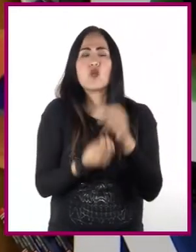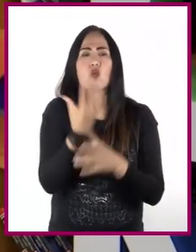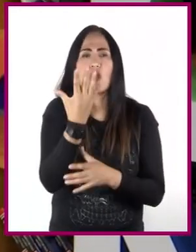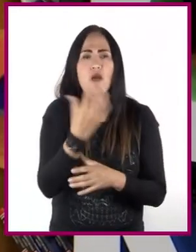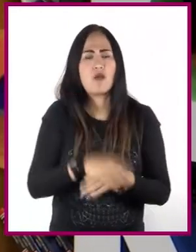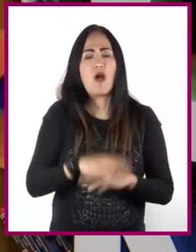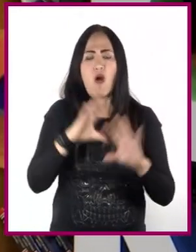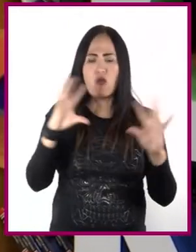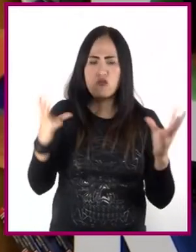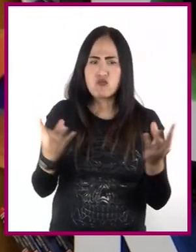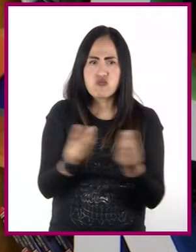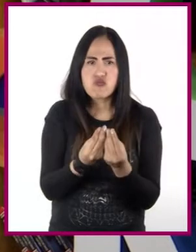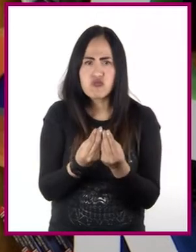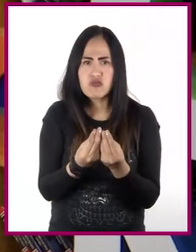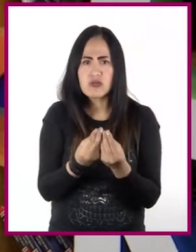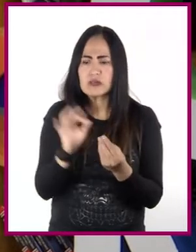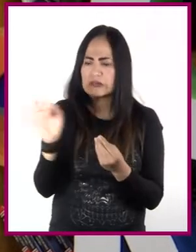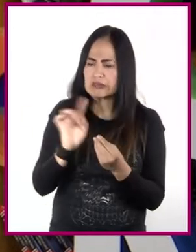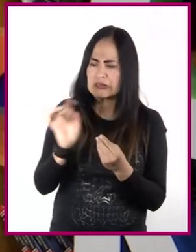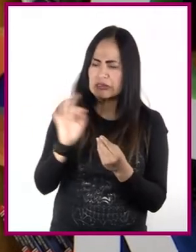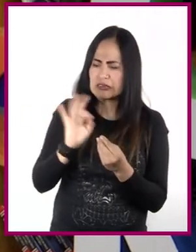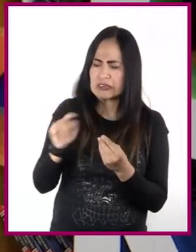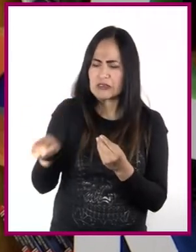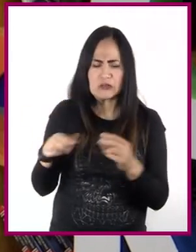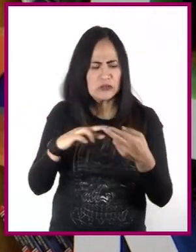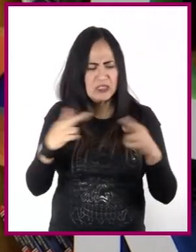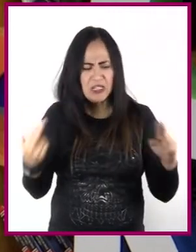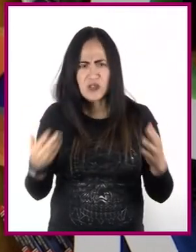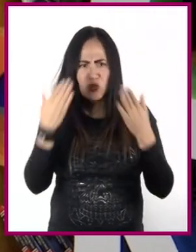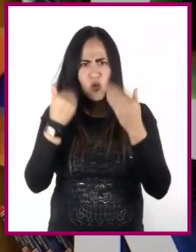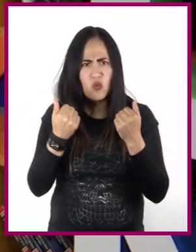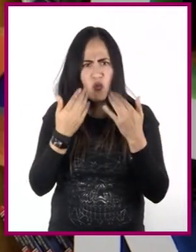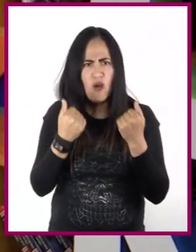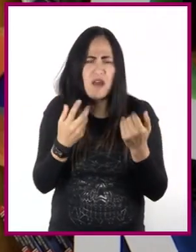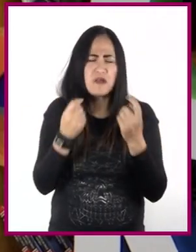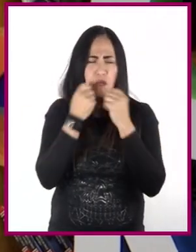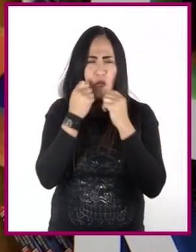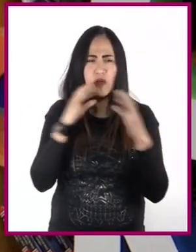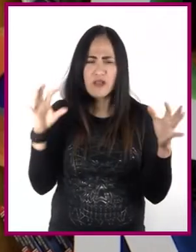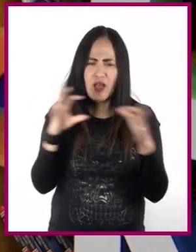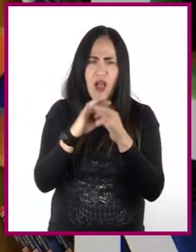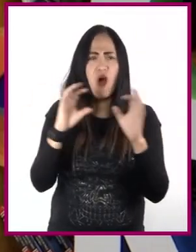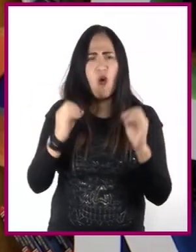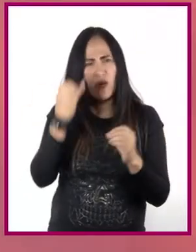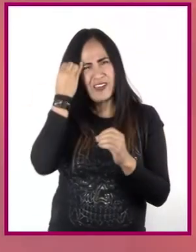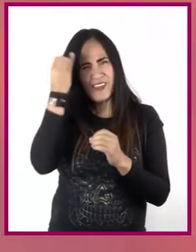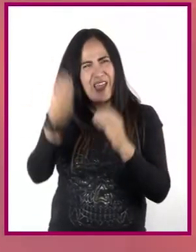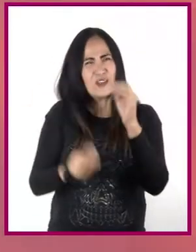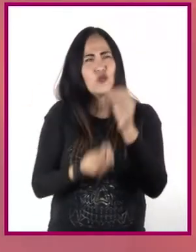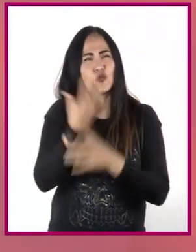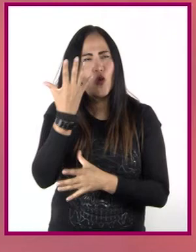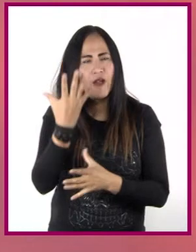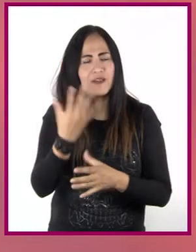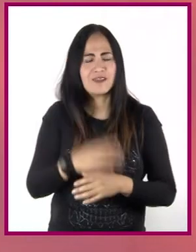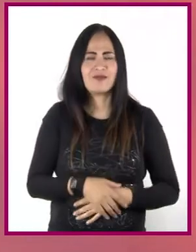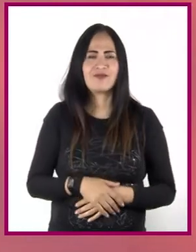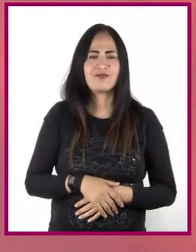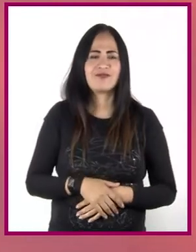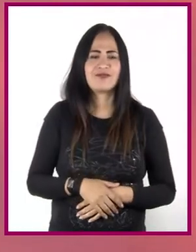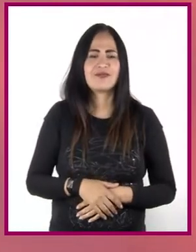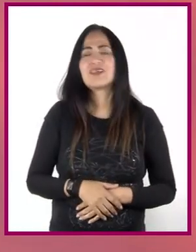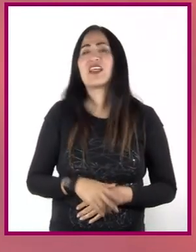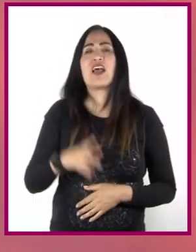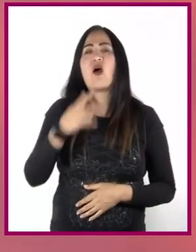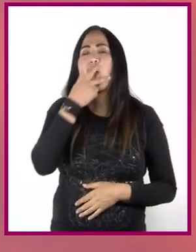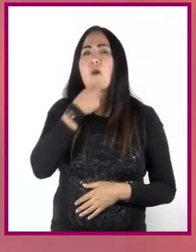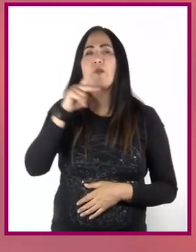combinar cosas que en apariencia no tienen nada que ver o presentar ideas revolucionarias y prácticas. De acuerdo con Guy